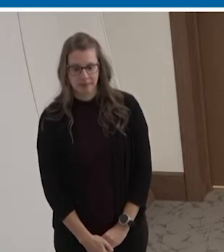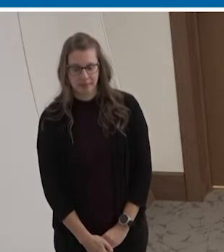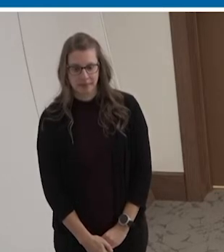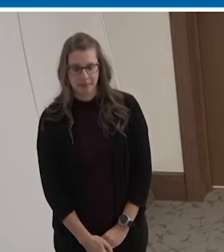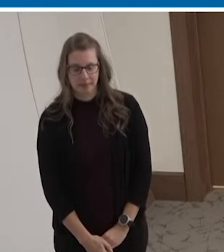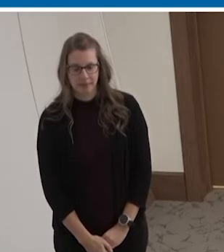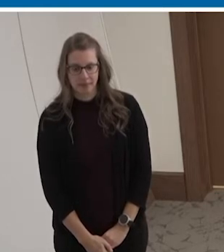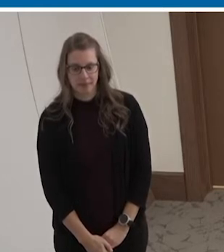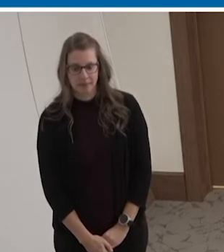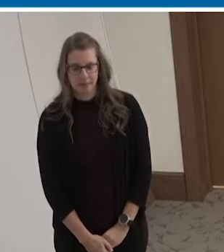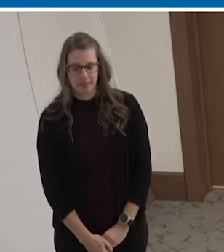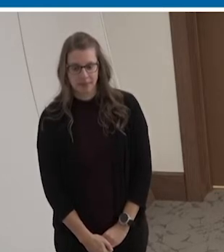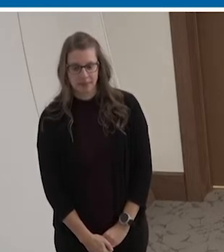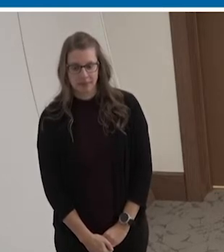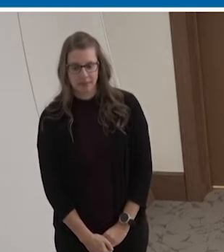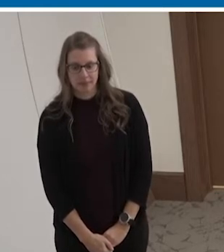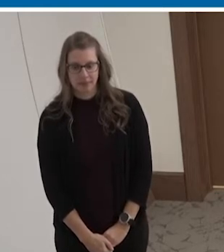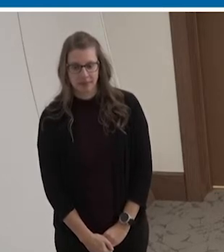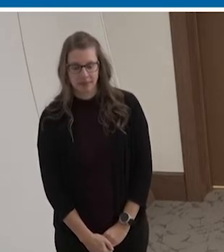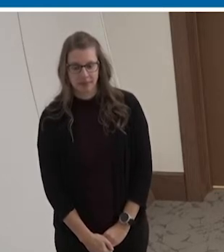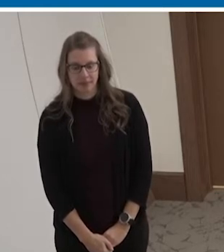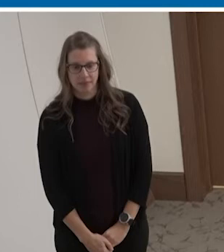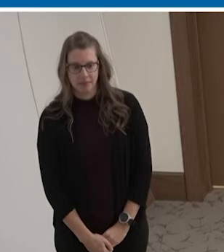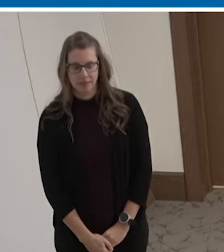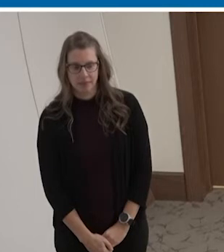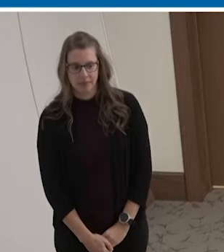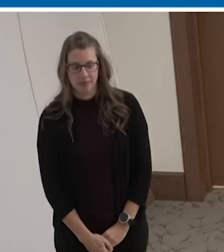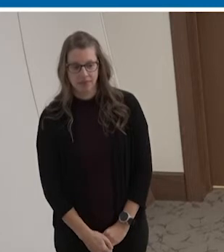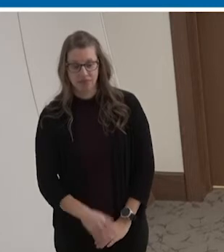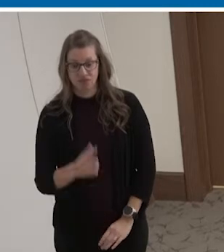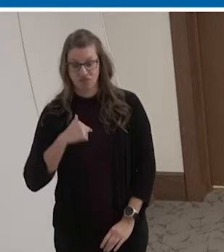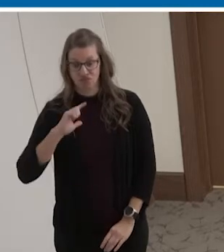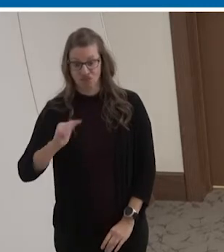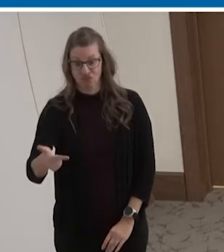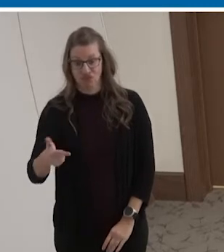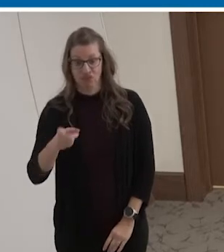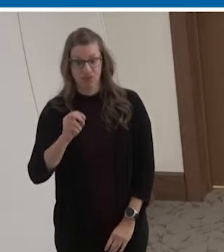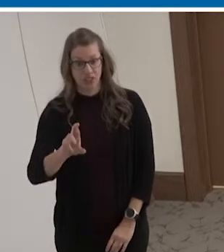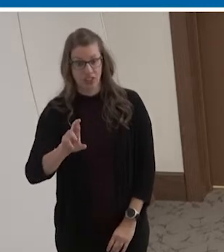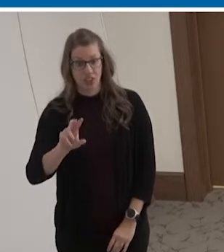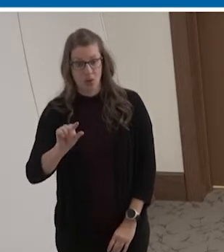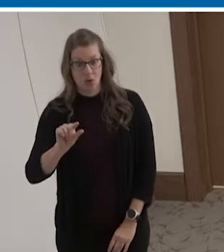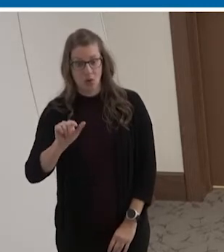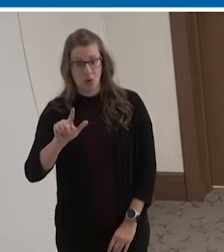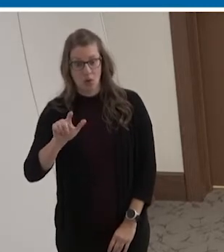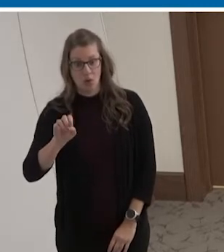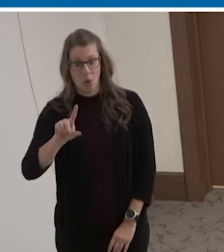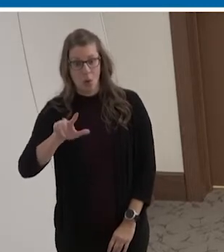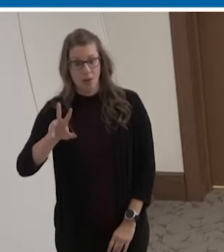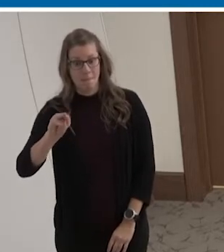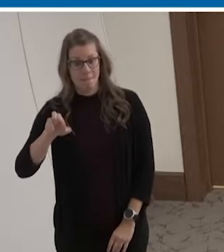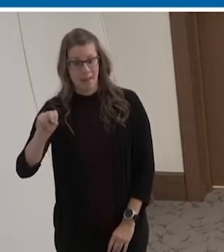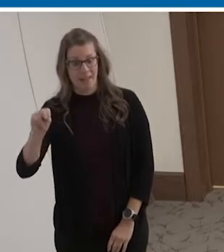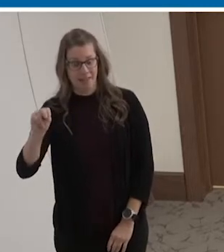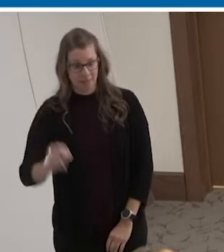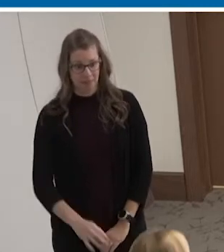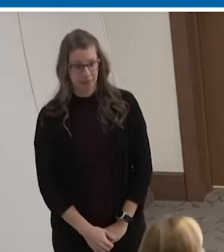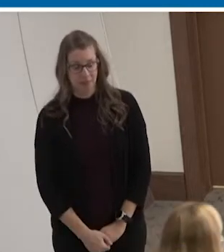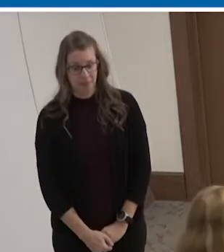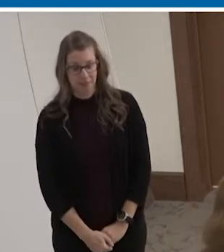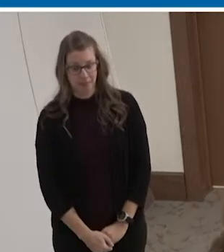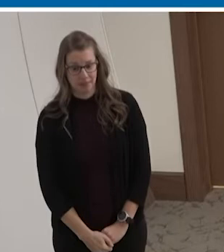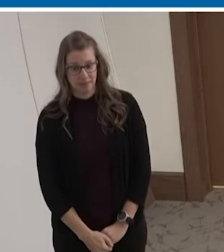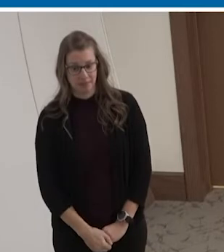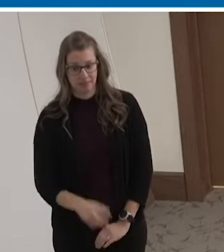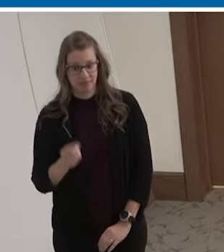es más seguro poder hacer todo esto. And I'm going to turn it over to Dr. Goldman. Y ahora voy a dar la palabra a la